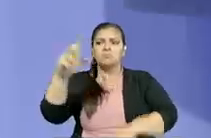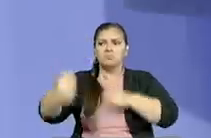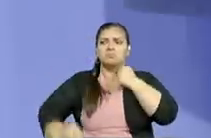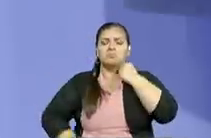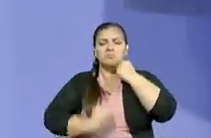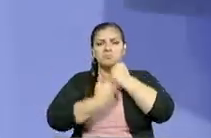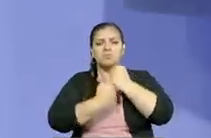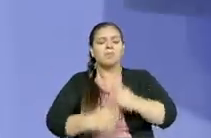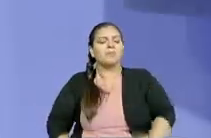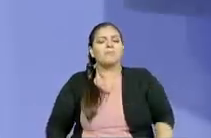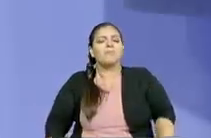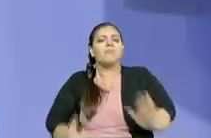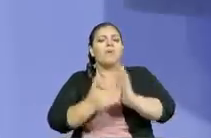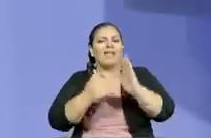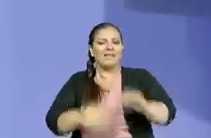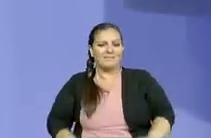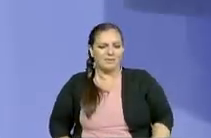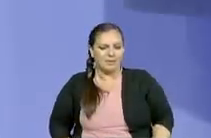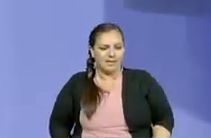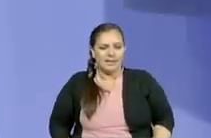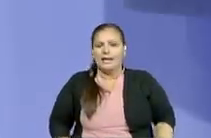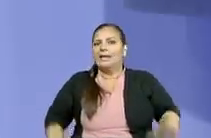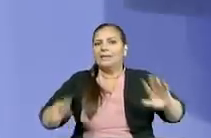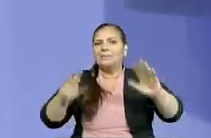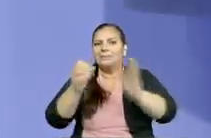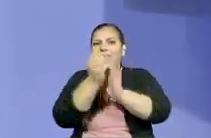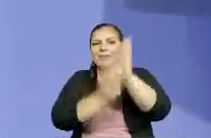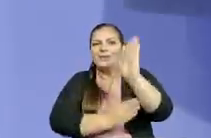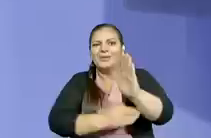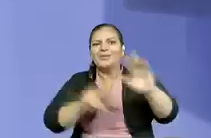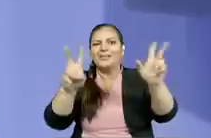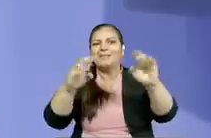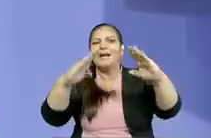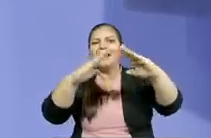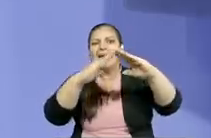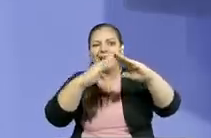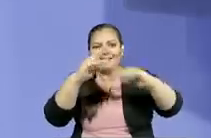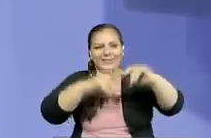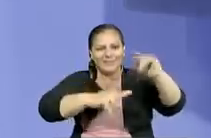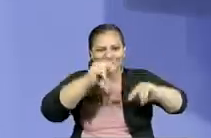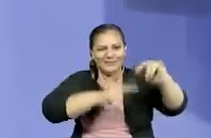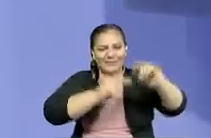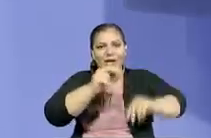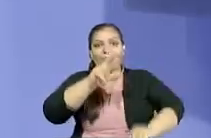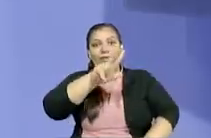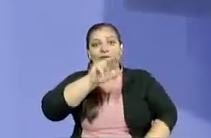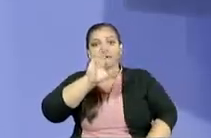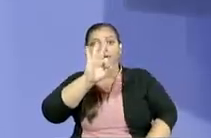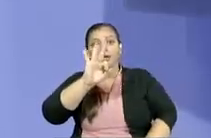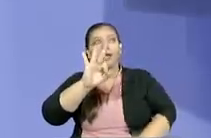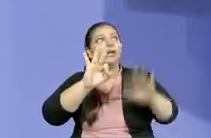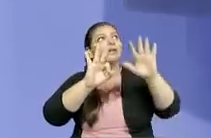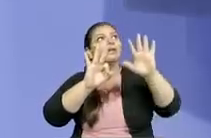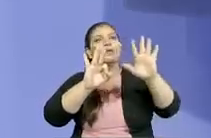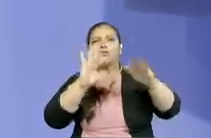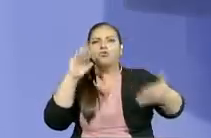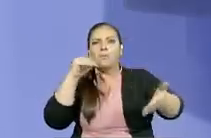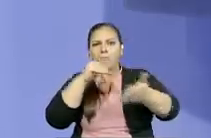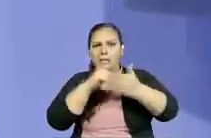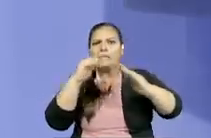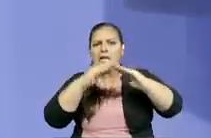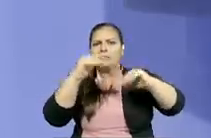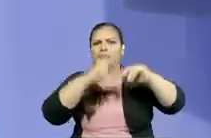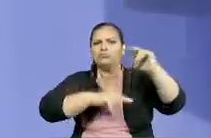la empresa privada confía. Les pongo un ejemplo, los programas de vivienda, 38 mil viviendas. El